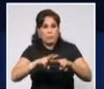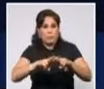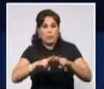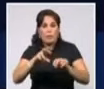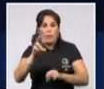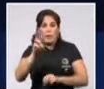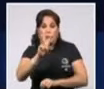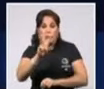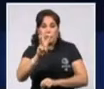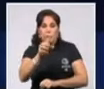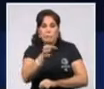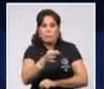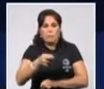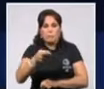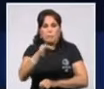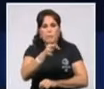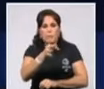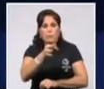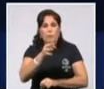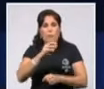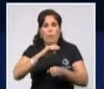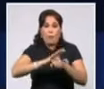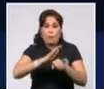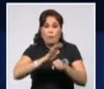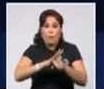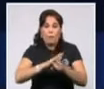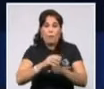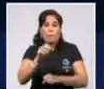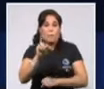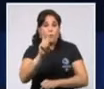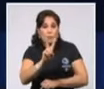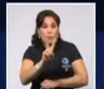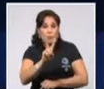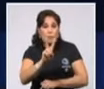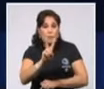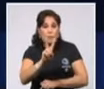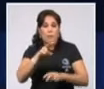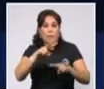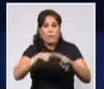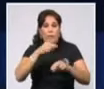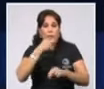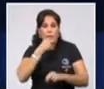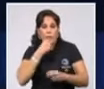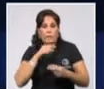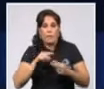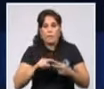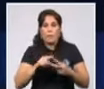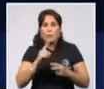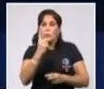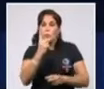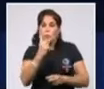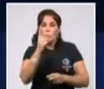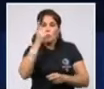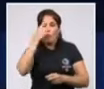3 al municipio de Arroyo Naranjo, 2 a Habana Vieja, un caso de La